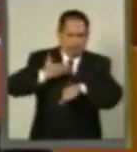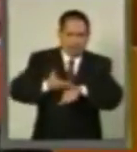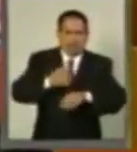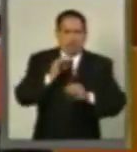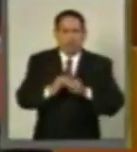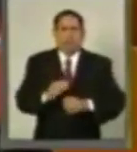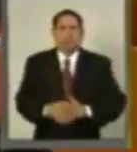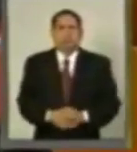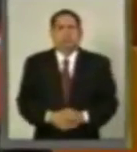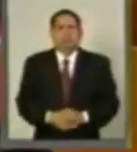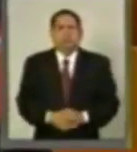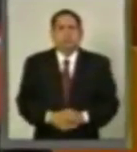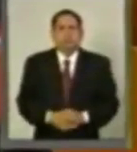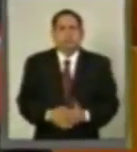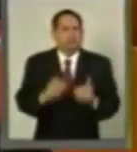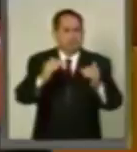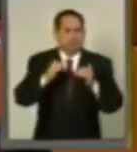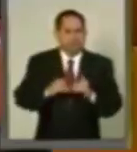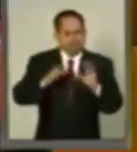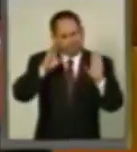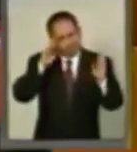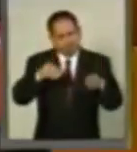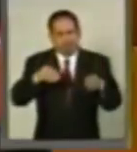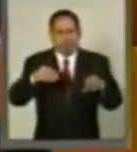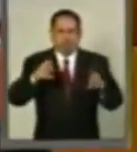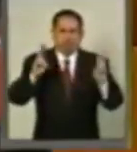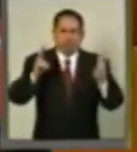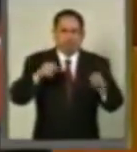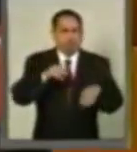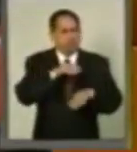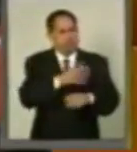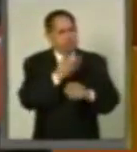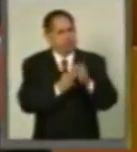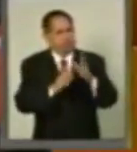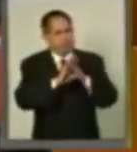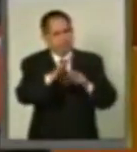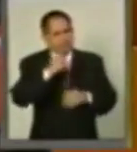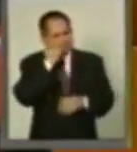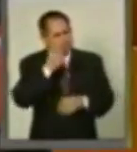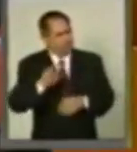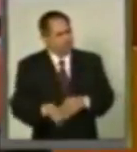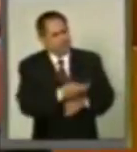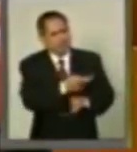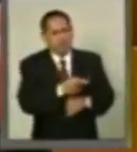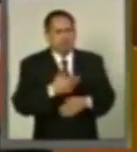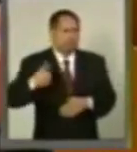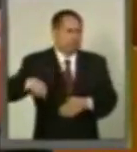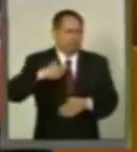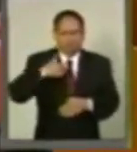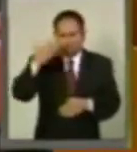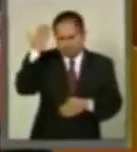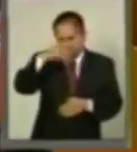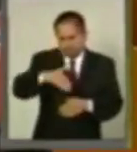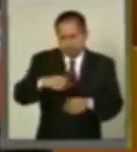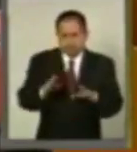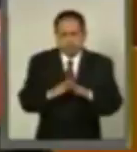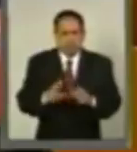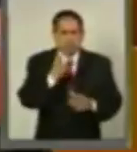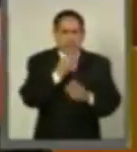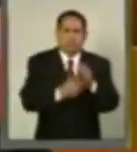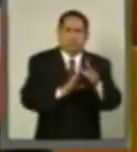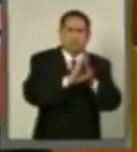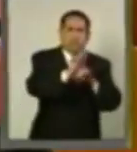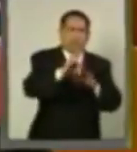responsabilidad. En cuanto al tema migratorio que le quería plantear, sabemos que la migración